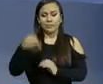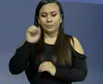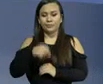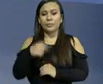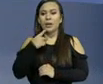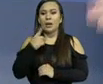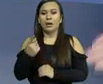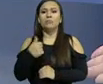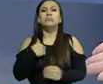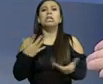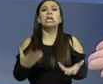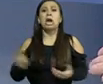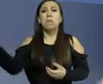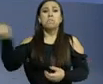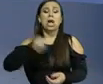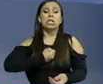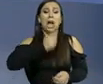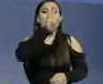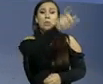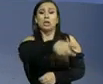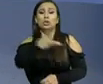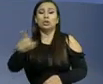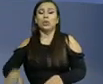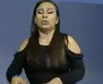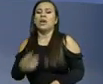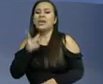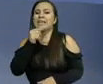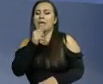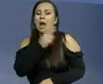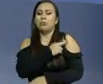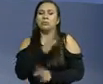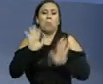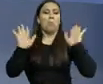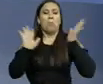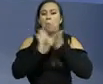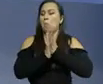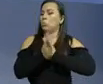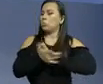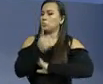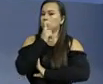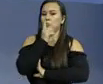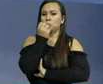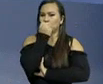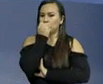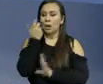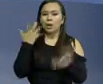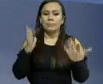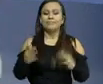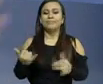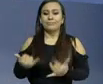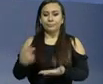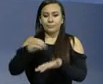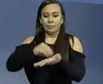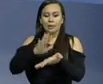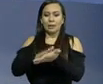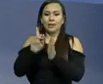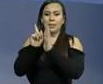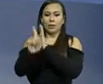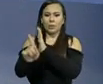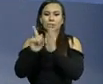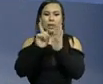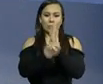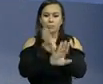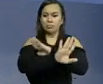aquello y señaló algún responsable de que no amenaza dio nombres y apellidos por el contrario de lo que tiene que hacer en este marco es poner la